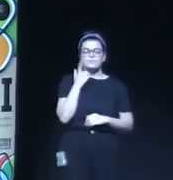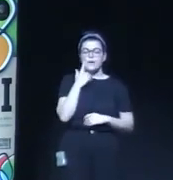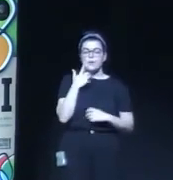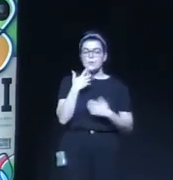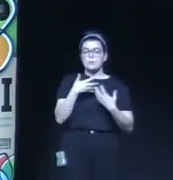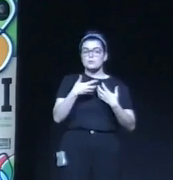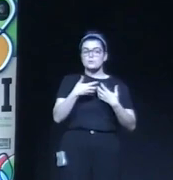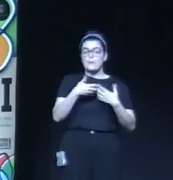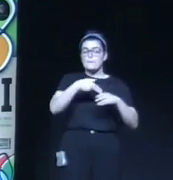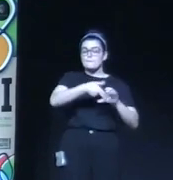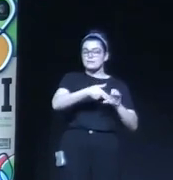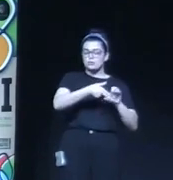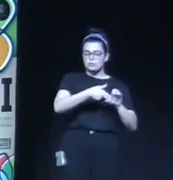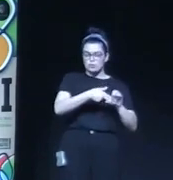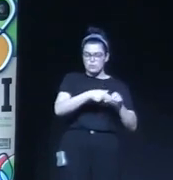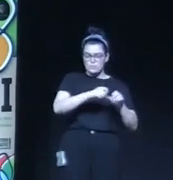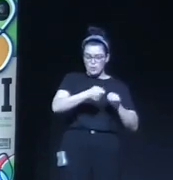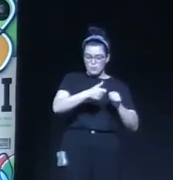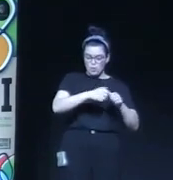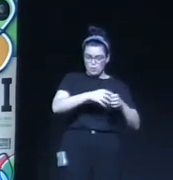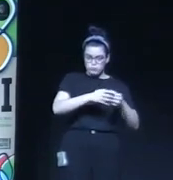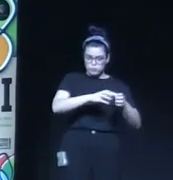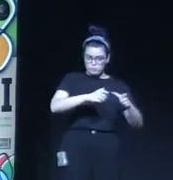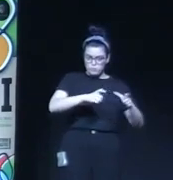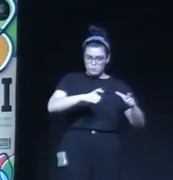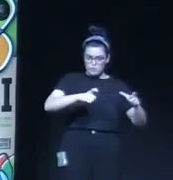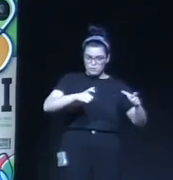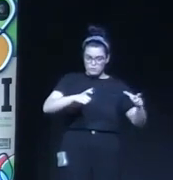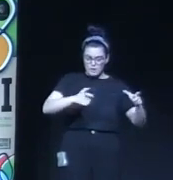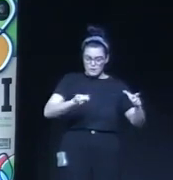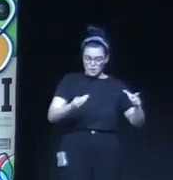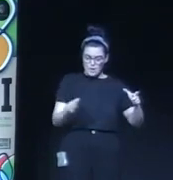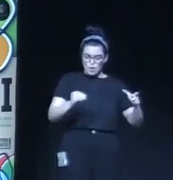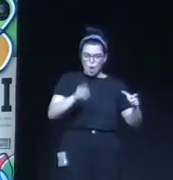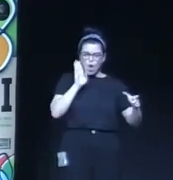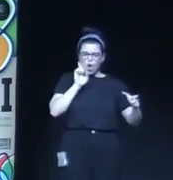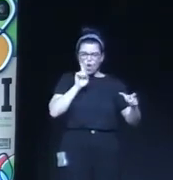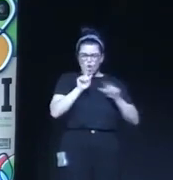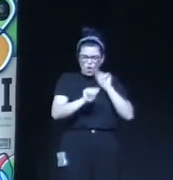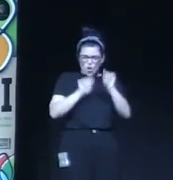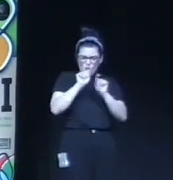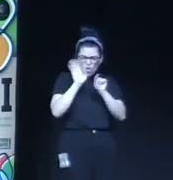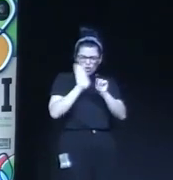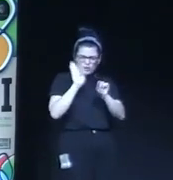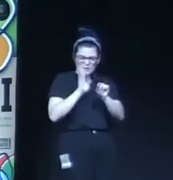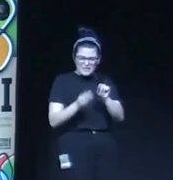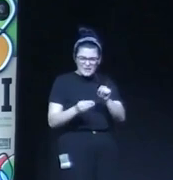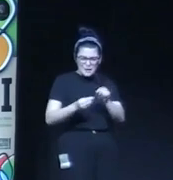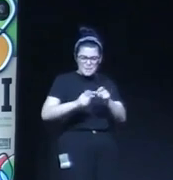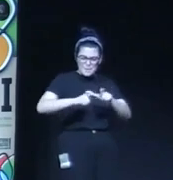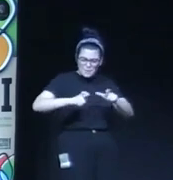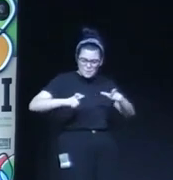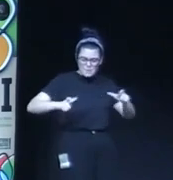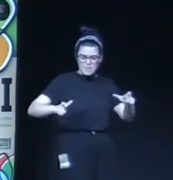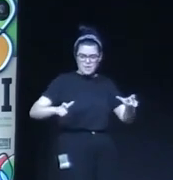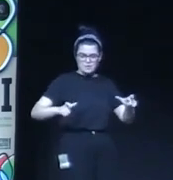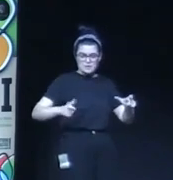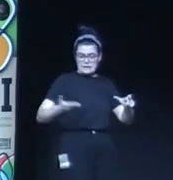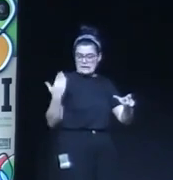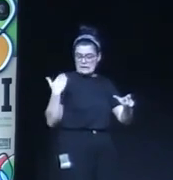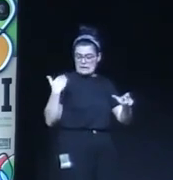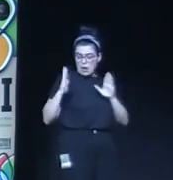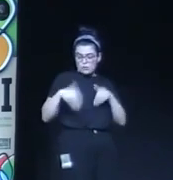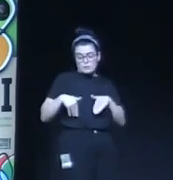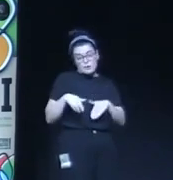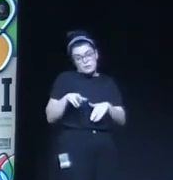ampliando continuamente y cada ampliación ha sido más contaminante y peor que las anteriores. Y la última, creemos que